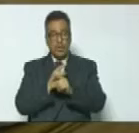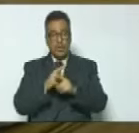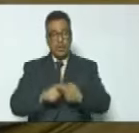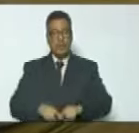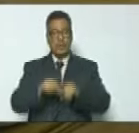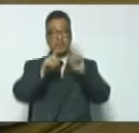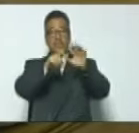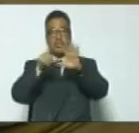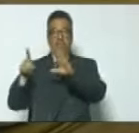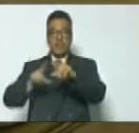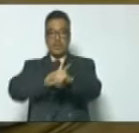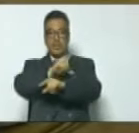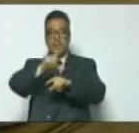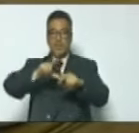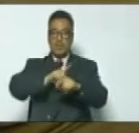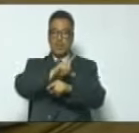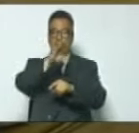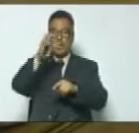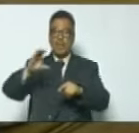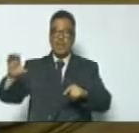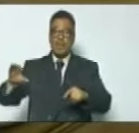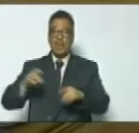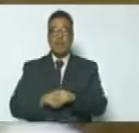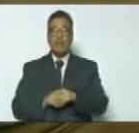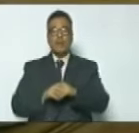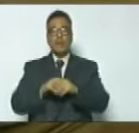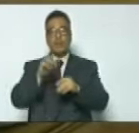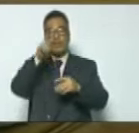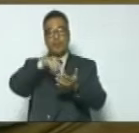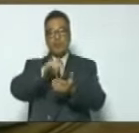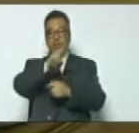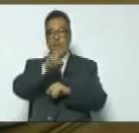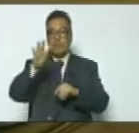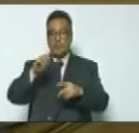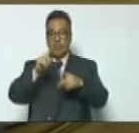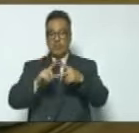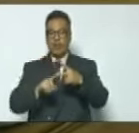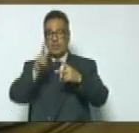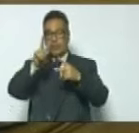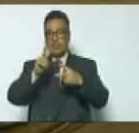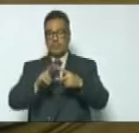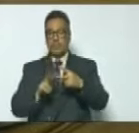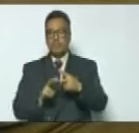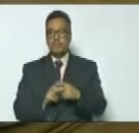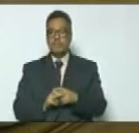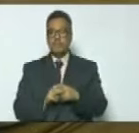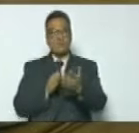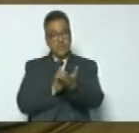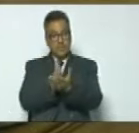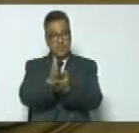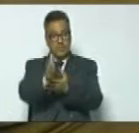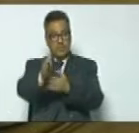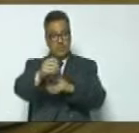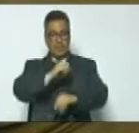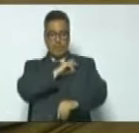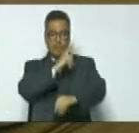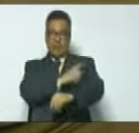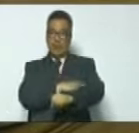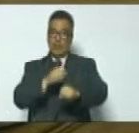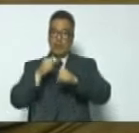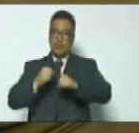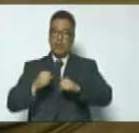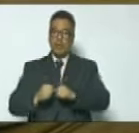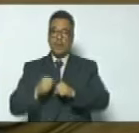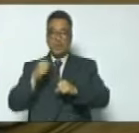66 de la Serie del Caribe 2024. Segundo, Continuar el fortalecimiento de